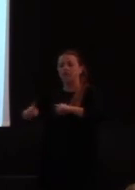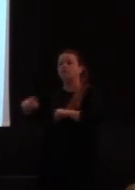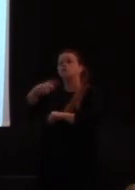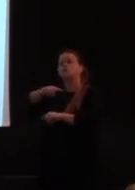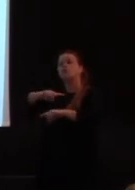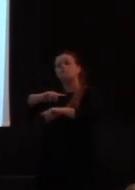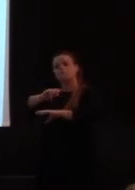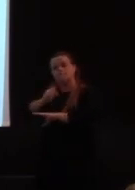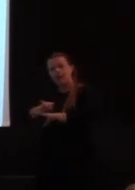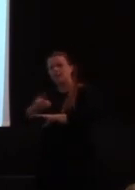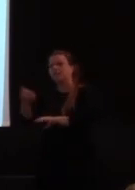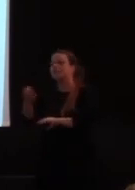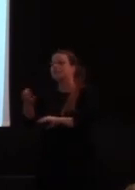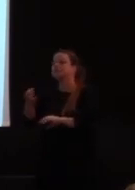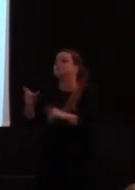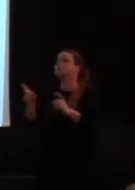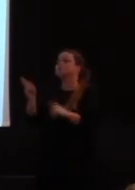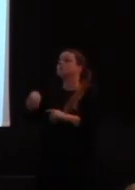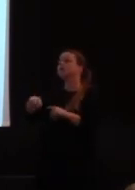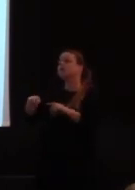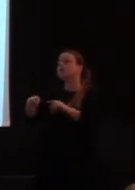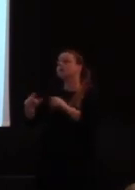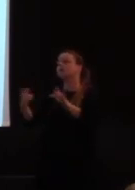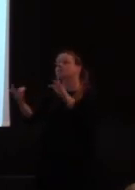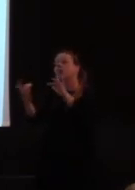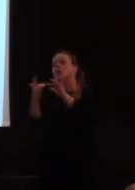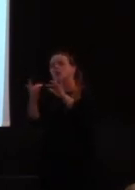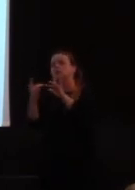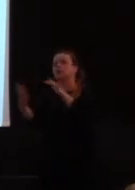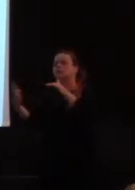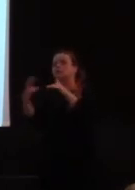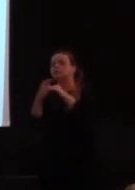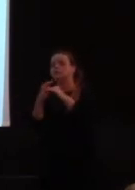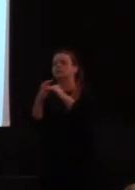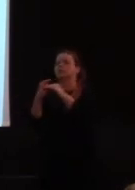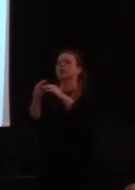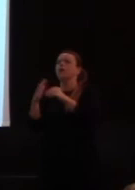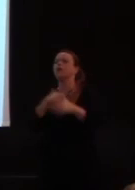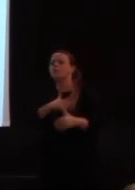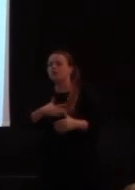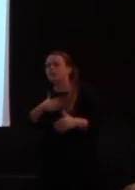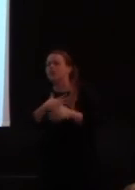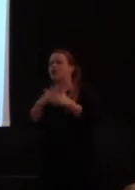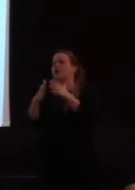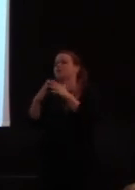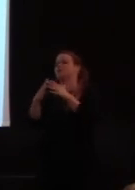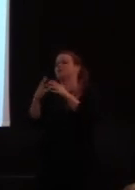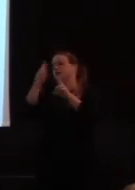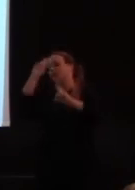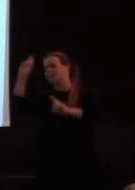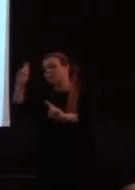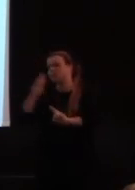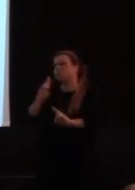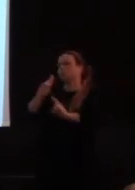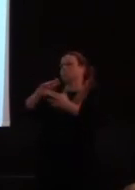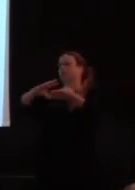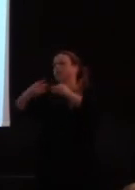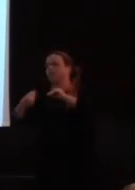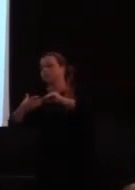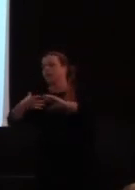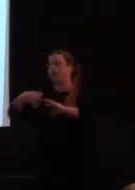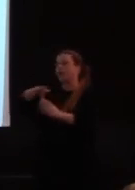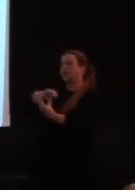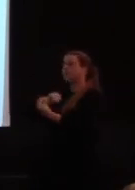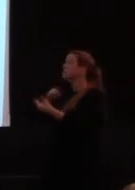comodidad, pero al mismo tiempo, ¿cómo establecer estas relaciones de comodidad, de cordialidad, de asequibilidad, ¿no? Con los alumnos? Pues